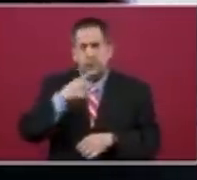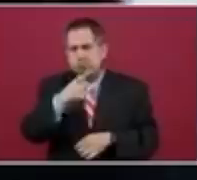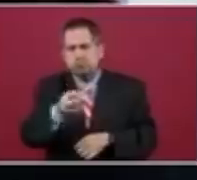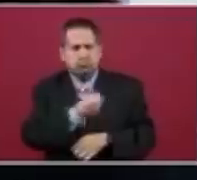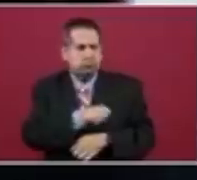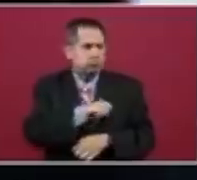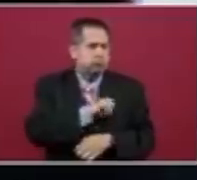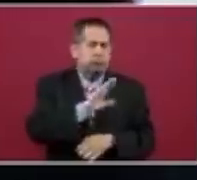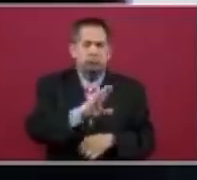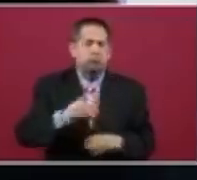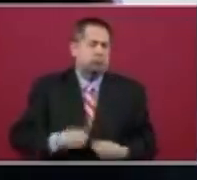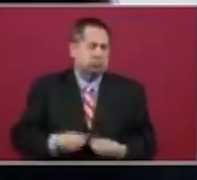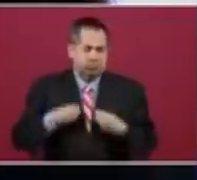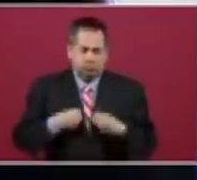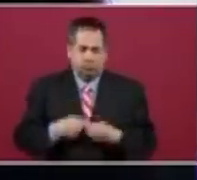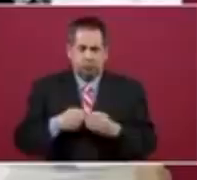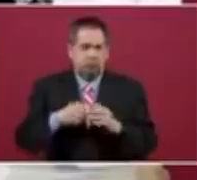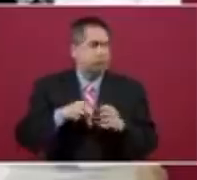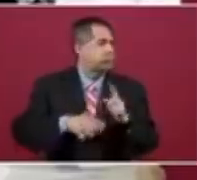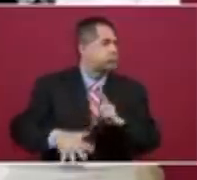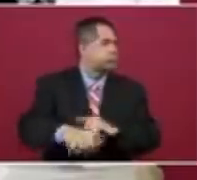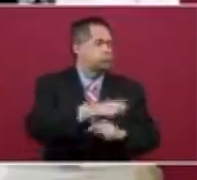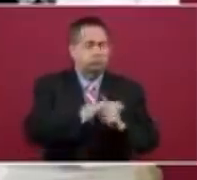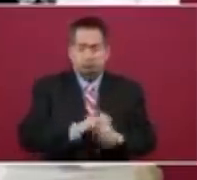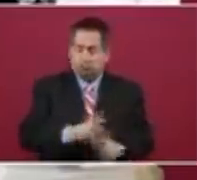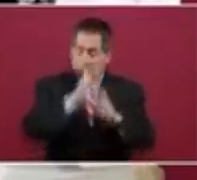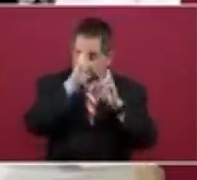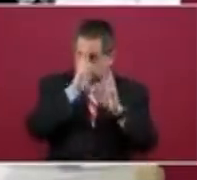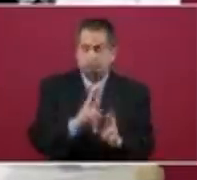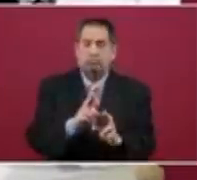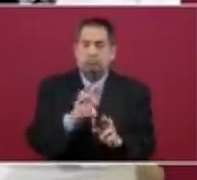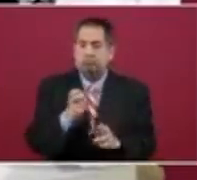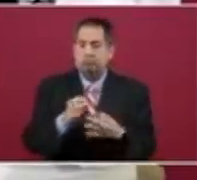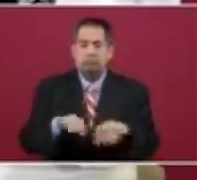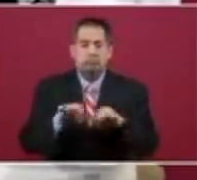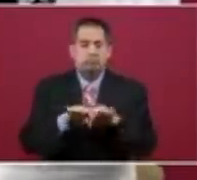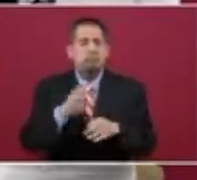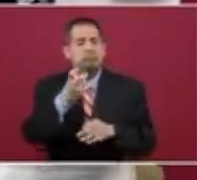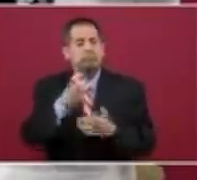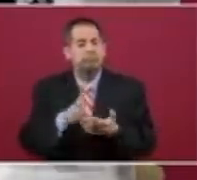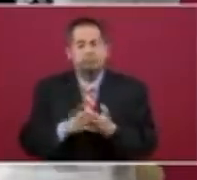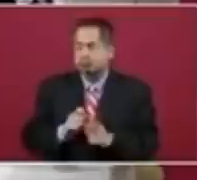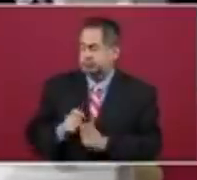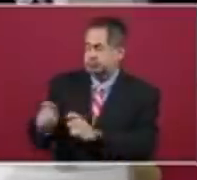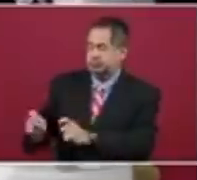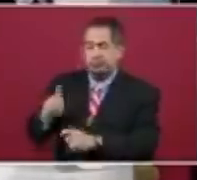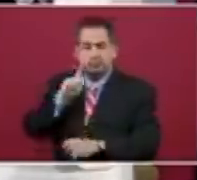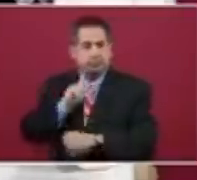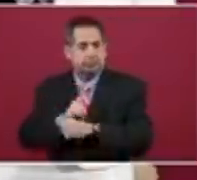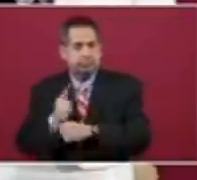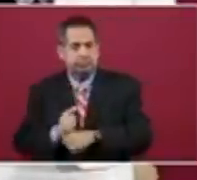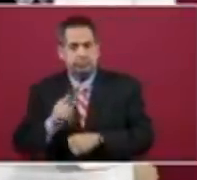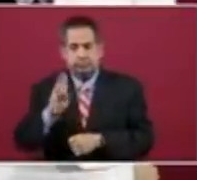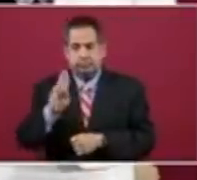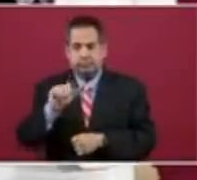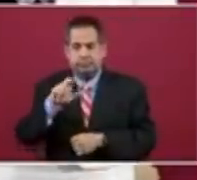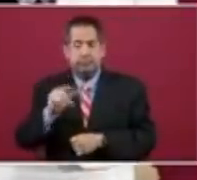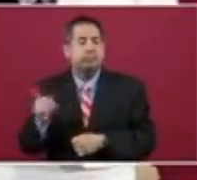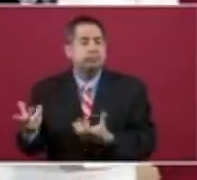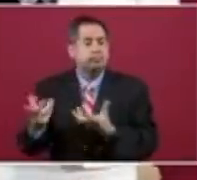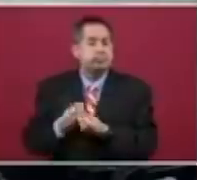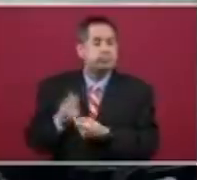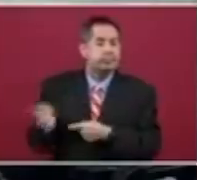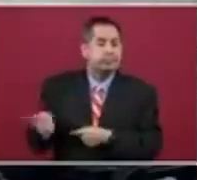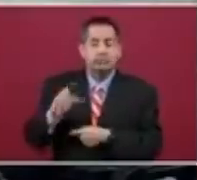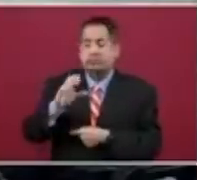su vida y del respeto de todo el medio ambiente, y por lo cual quisiera darle la palabra a la licenciada Blanca de Conagua para que nos platique